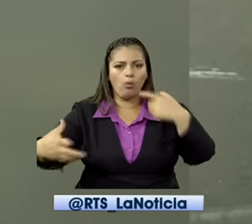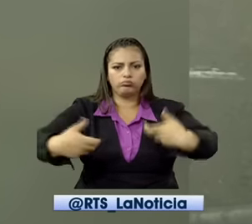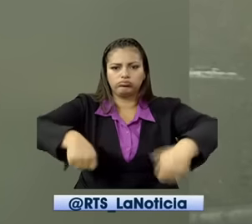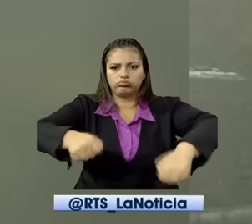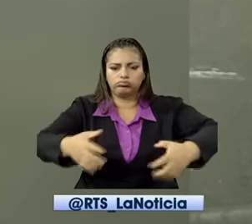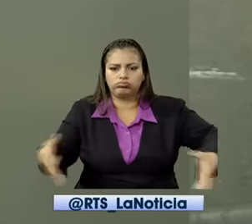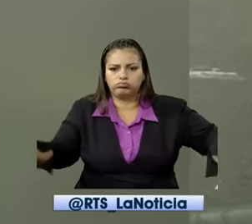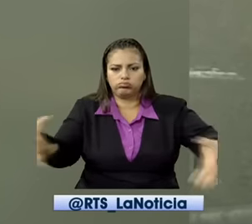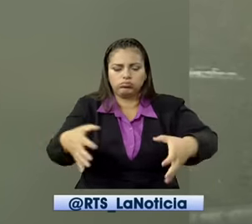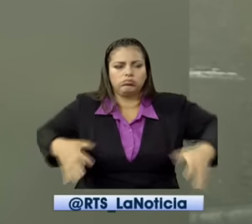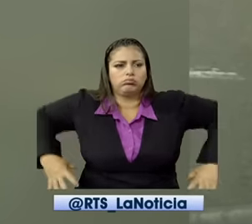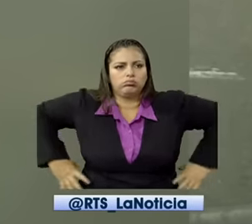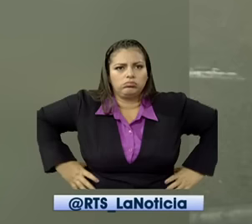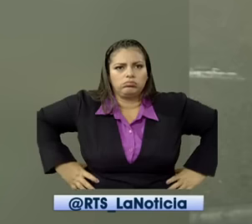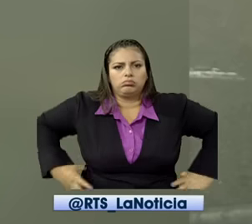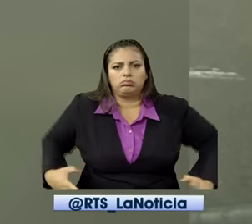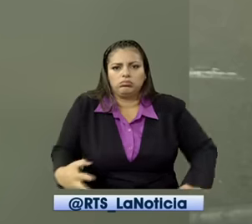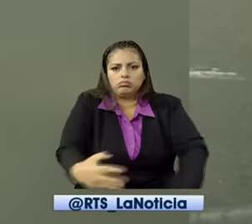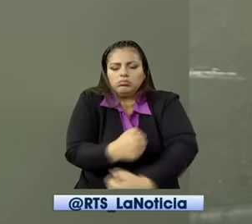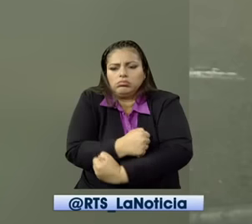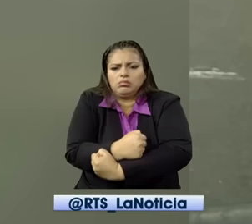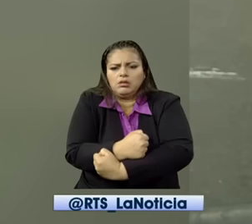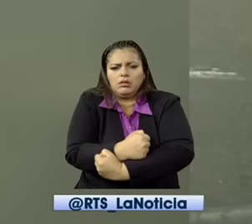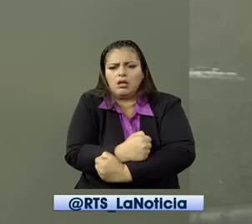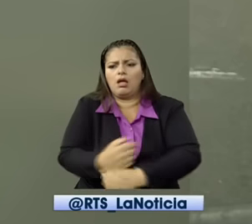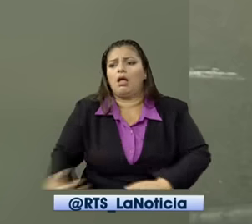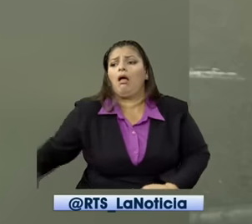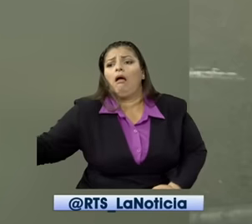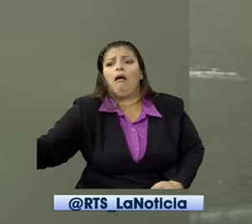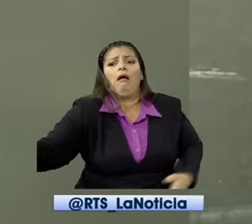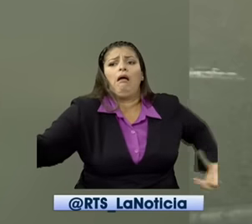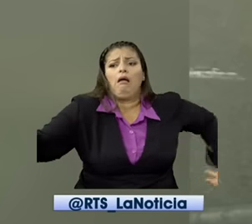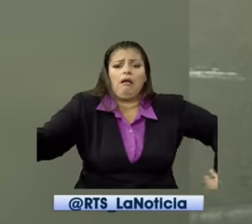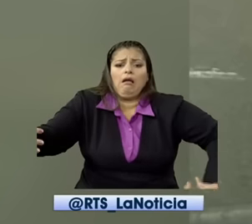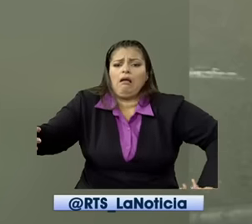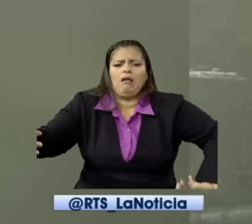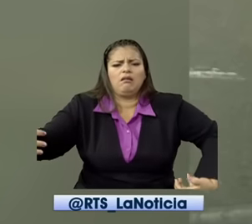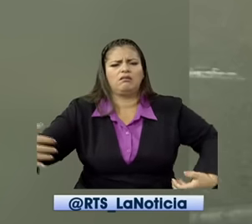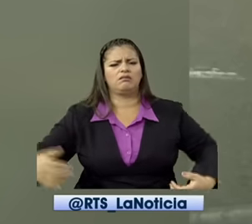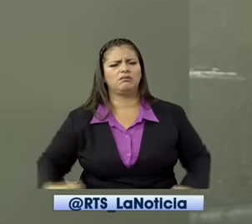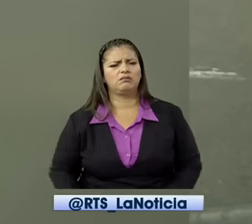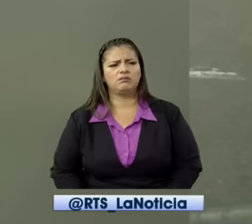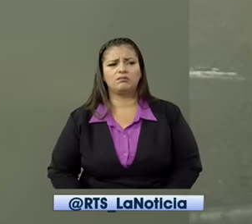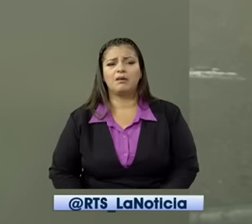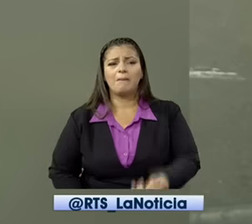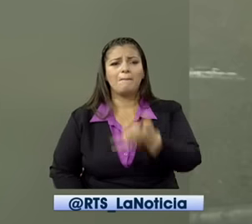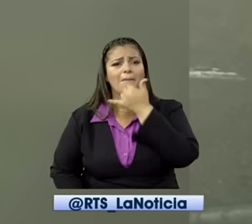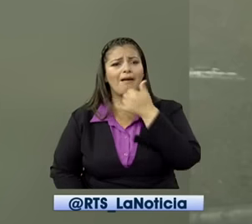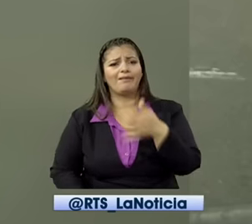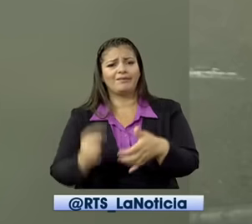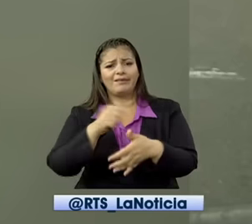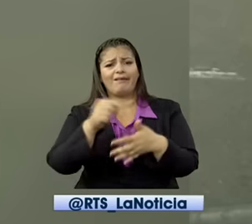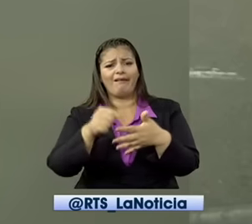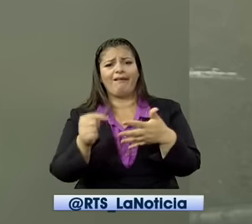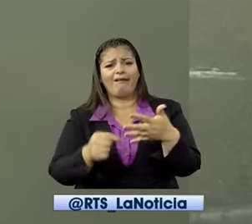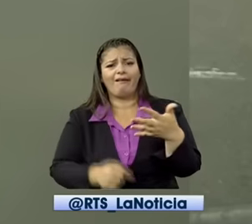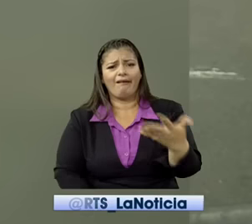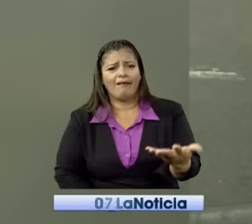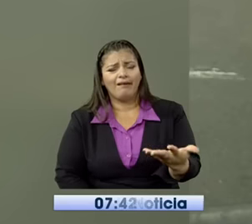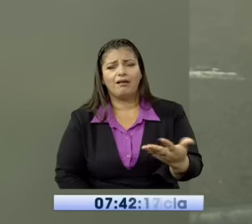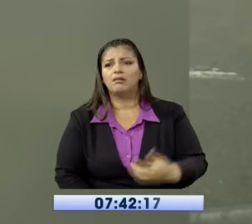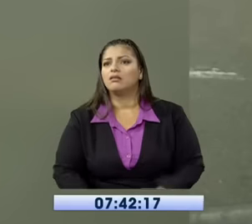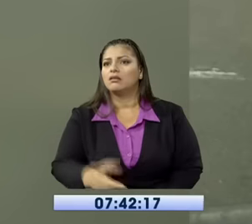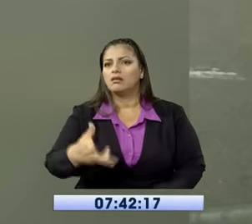la niña tampoco no tiene tampoco placa la motocicleta mira cuántas irregularidades tres por lo que se puede